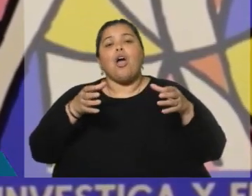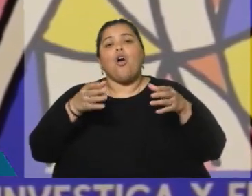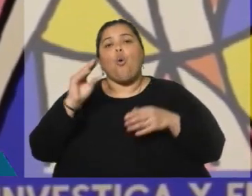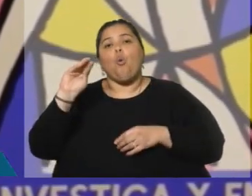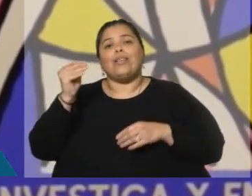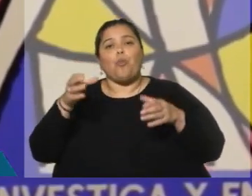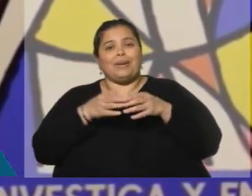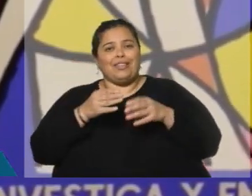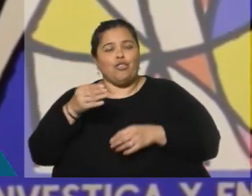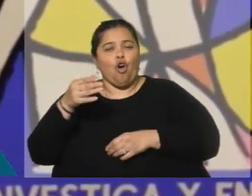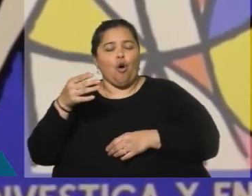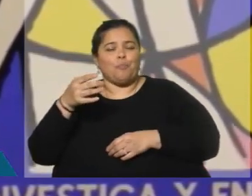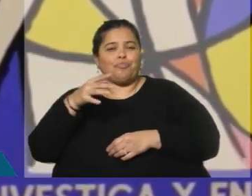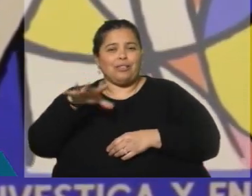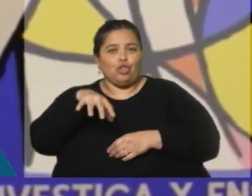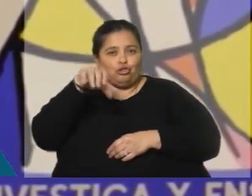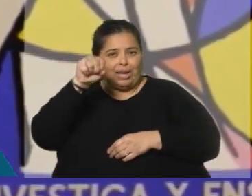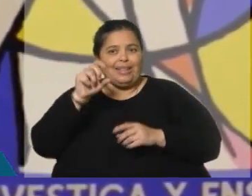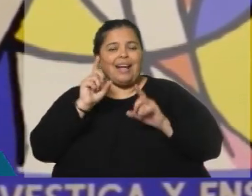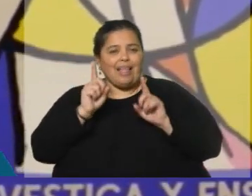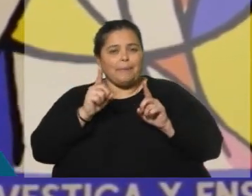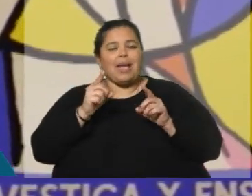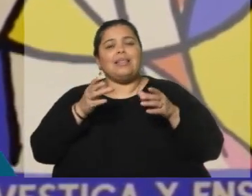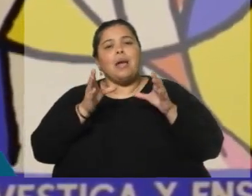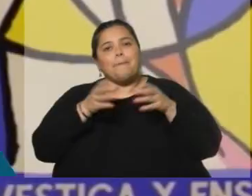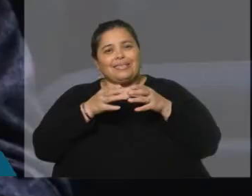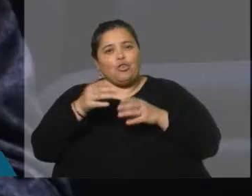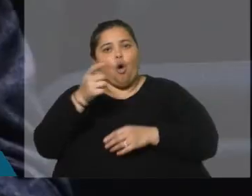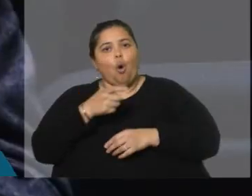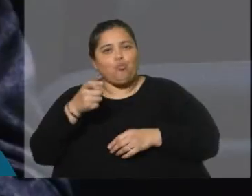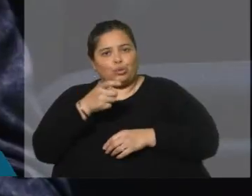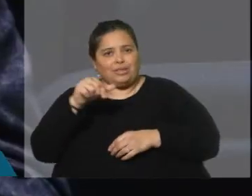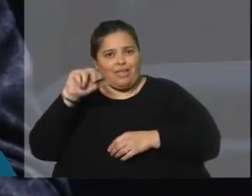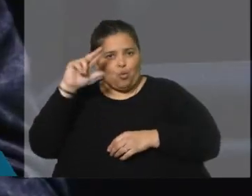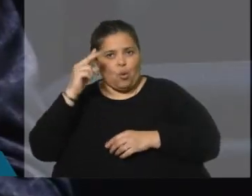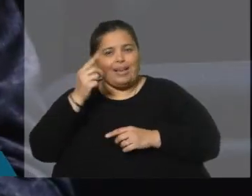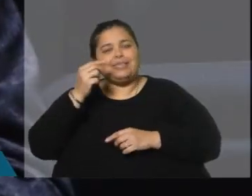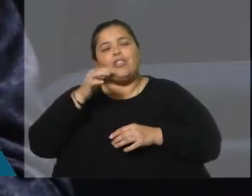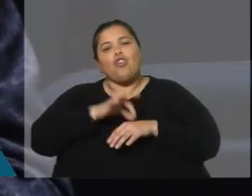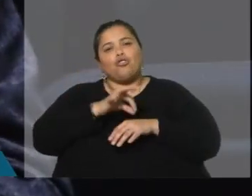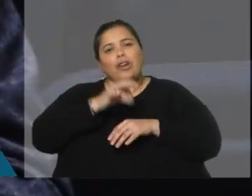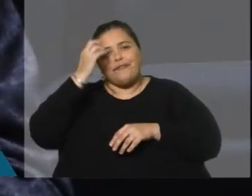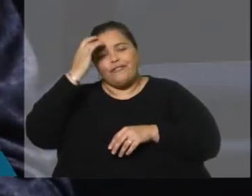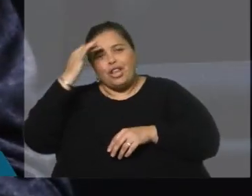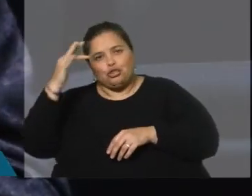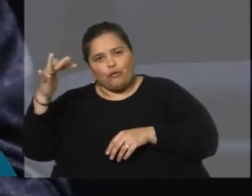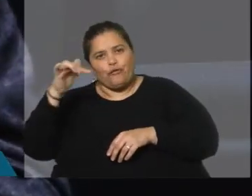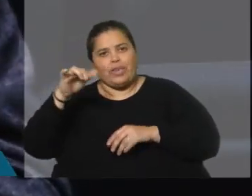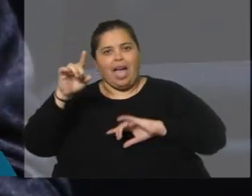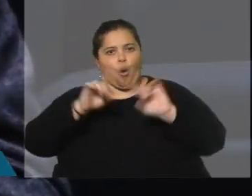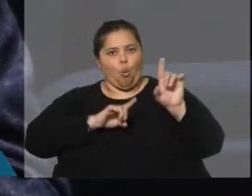socialista así como en la sección Juvenil y en el partido comunista del Uruguay Es doctor en filosofía por la universidad